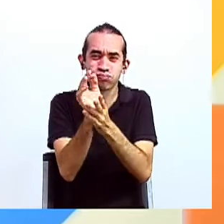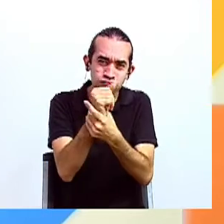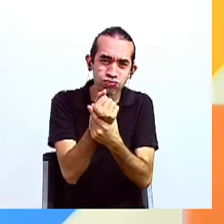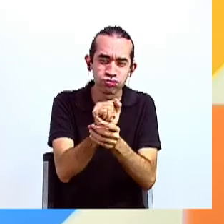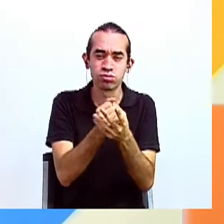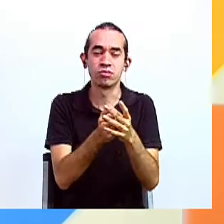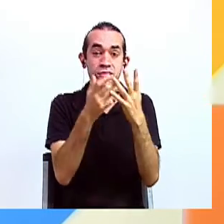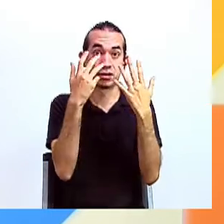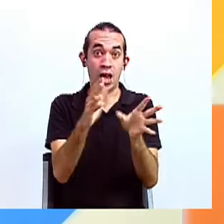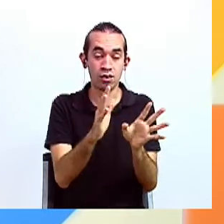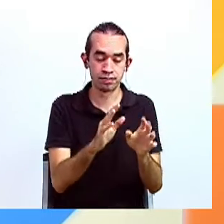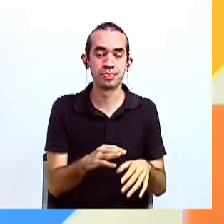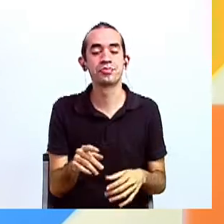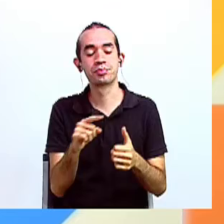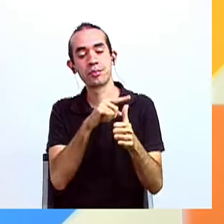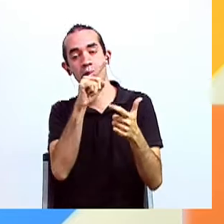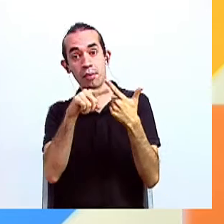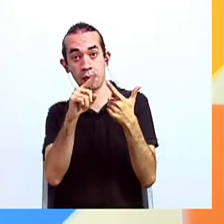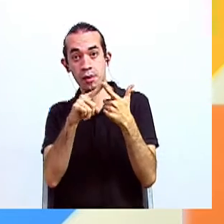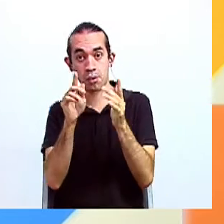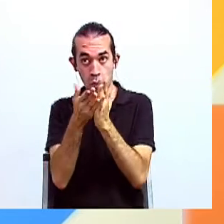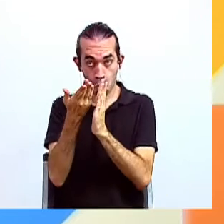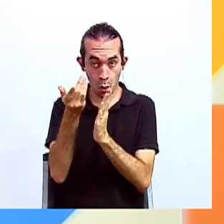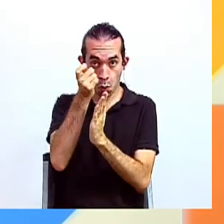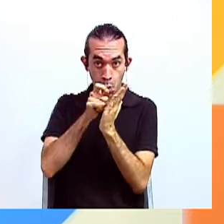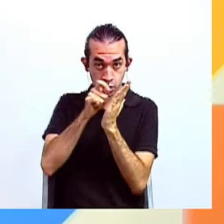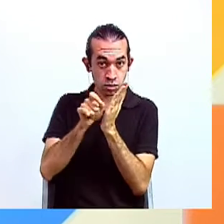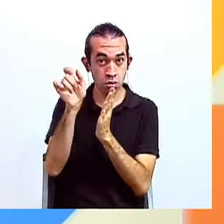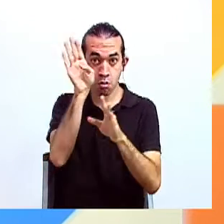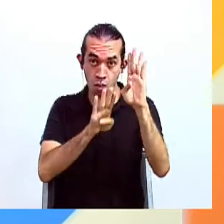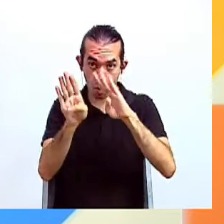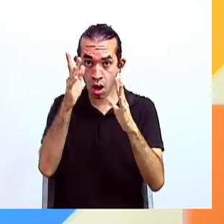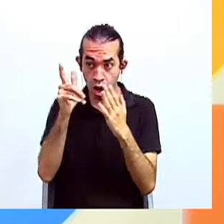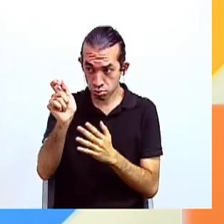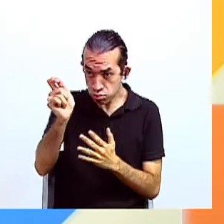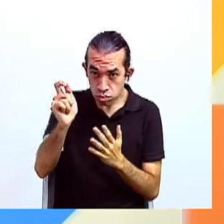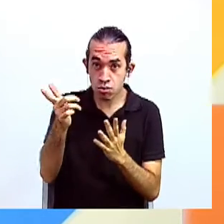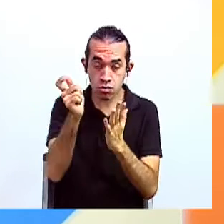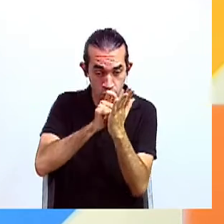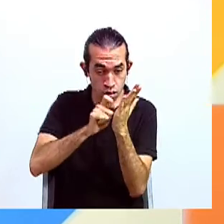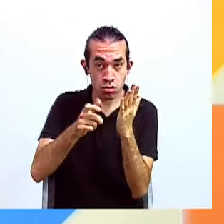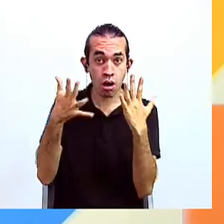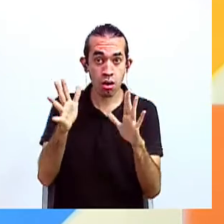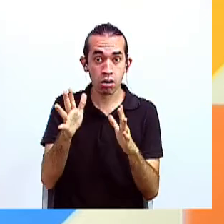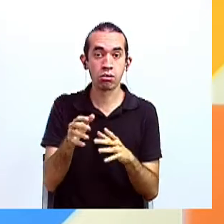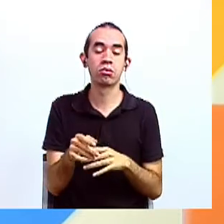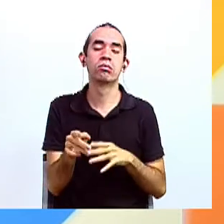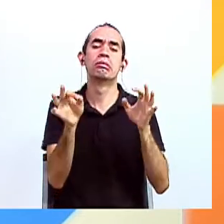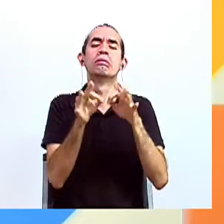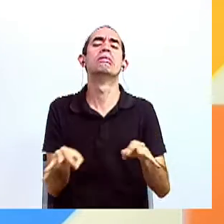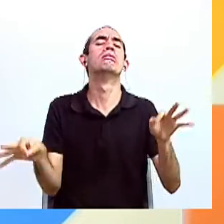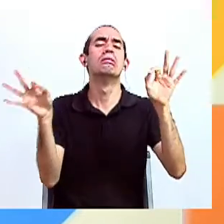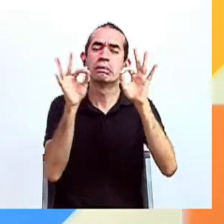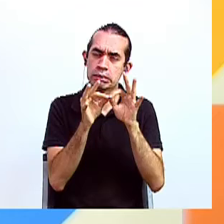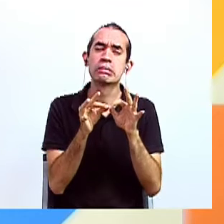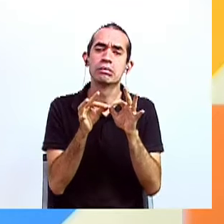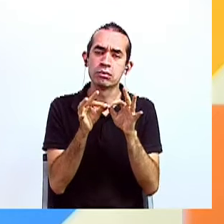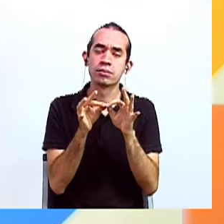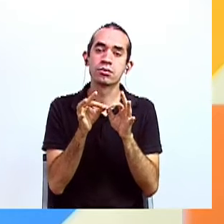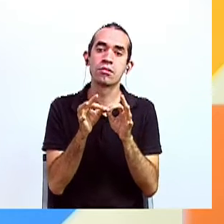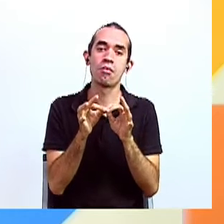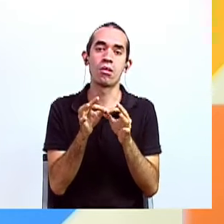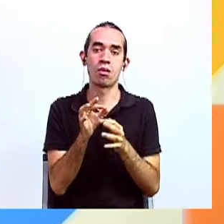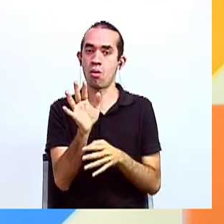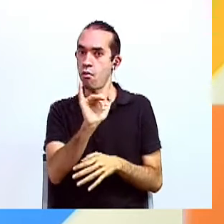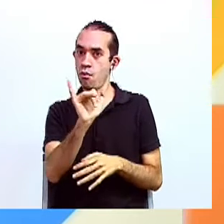tienen cerca de ustedes el cuaderno de biología y con qué anotar. Esto será sumamente importante, será su herramienta